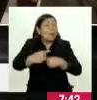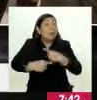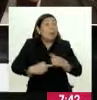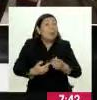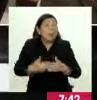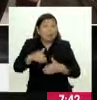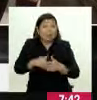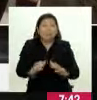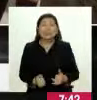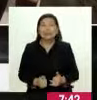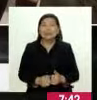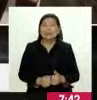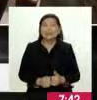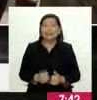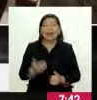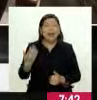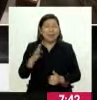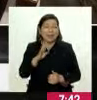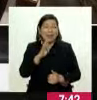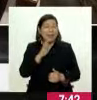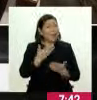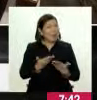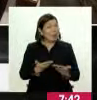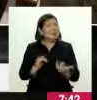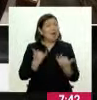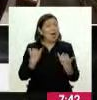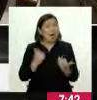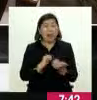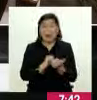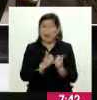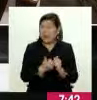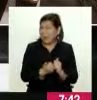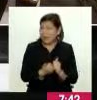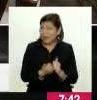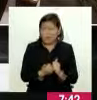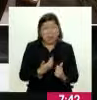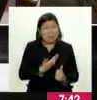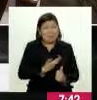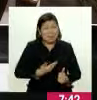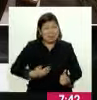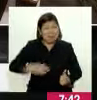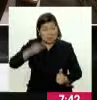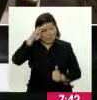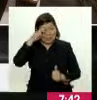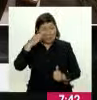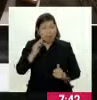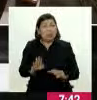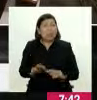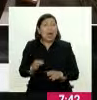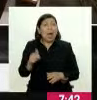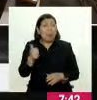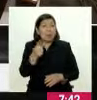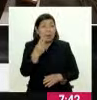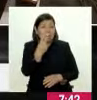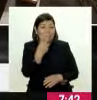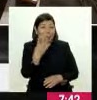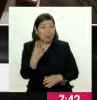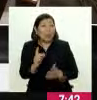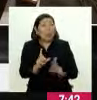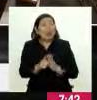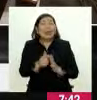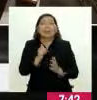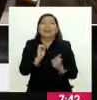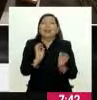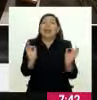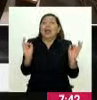comicios. Lo conversábamos hace unos días, ¿no? Claro, las cosas cambiaron en su momento, porque la presidenta Boluarte habló primero de abril 24 y luego,